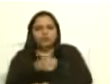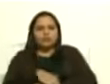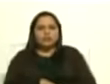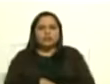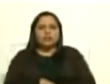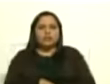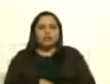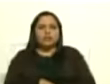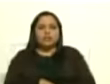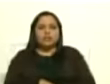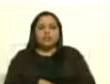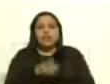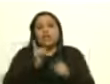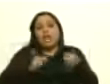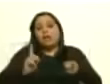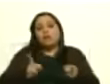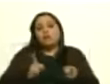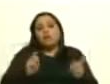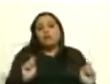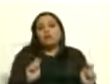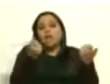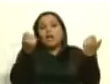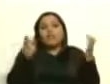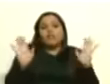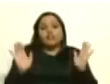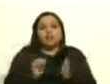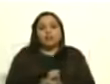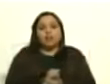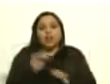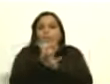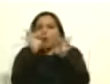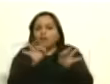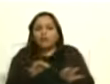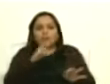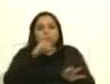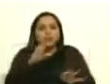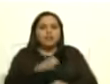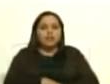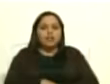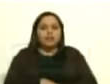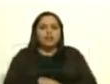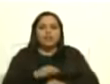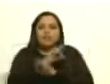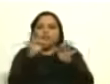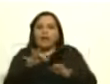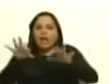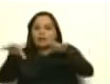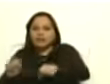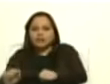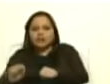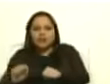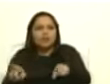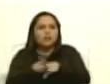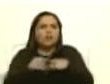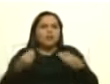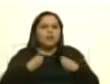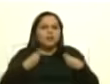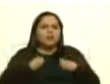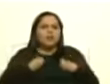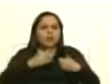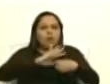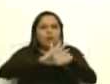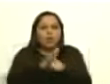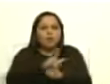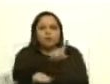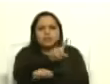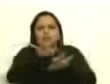sobreviva de una manera escandalosa el capital especulativo, como lo vivimos durante la COVID-19, como